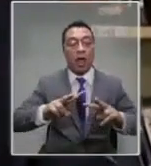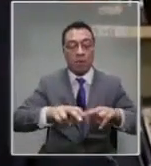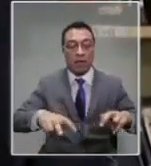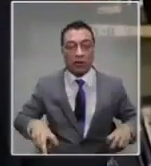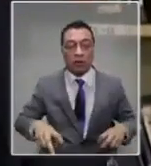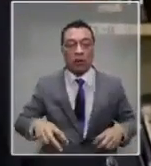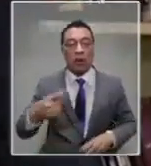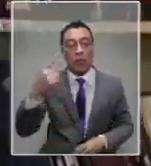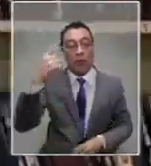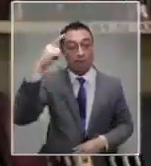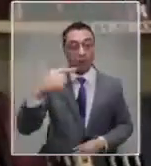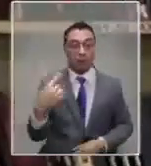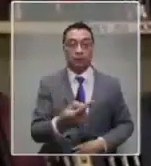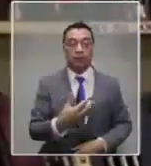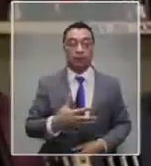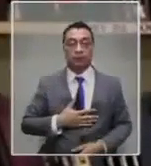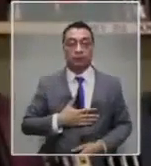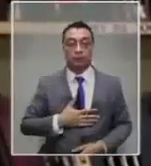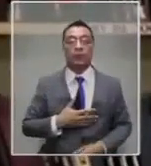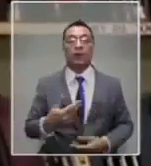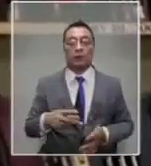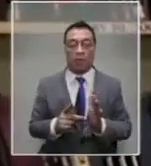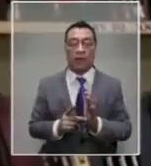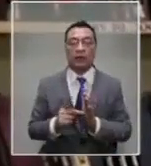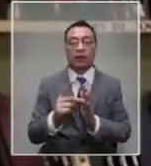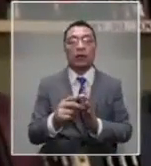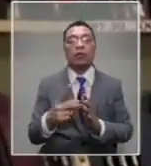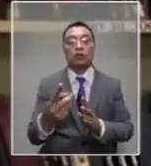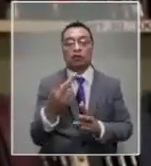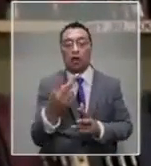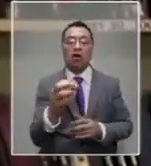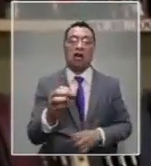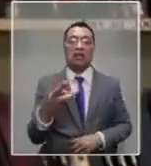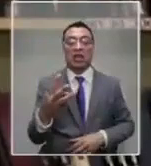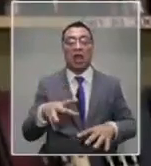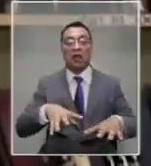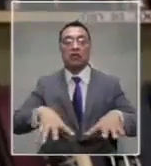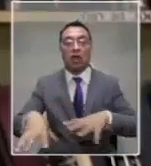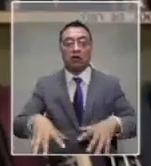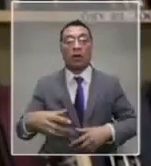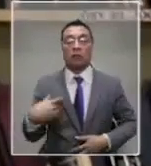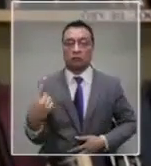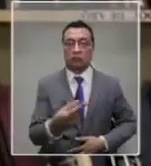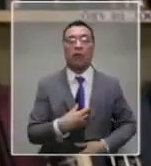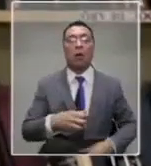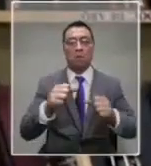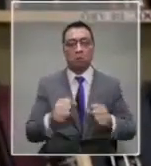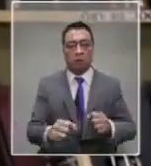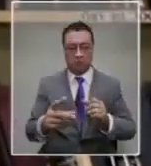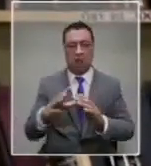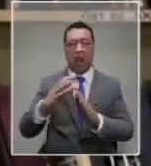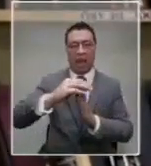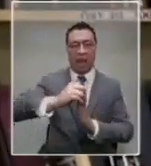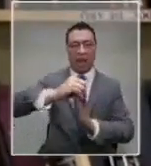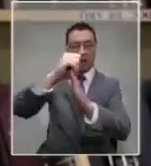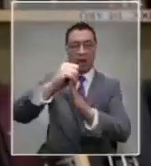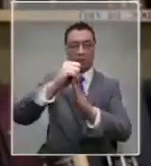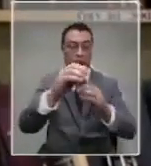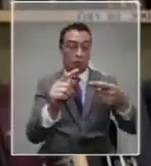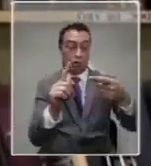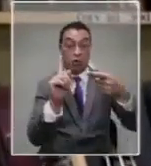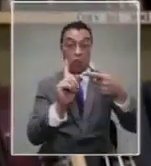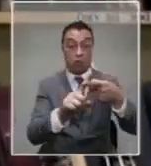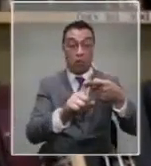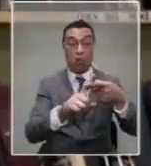investigación. Pero nosotros hemos desarrollado dos o tres áreas donde las cuales creemos que podemos liderar.